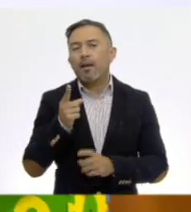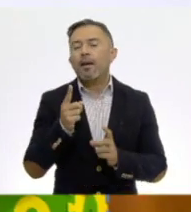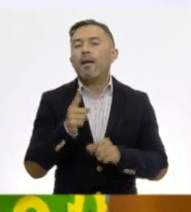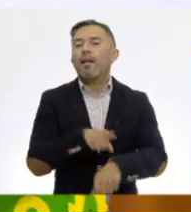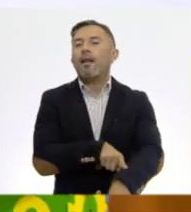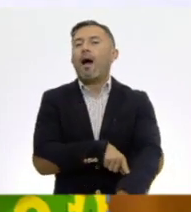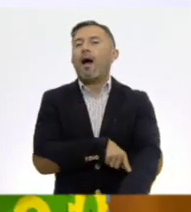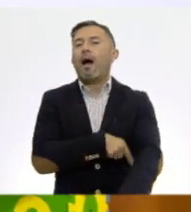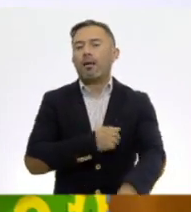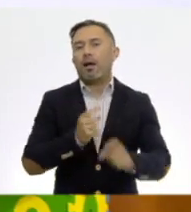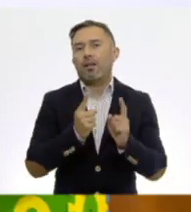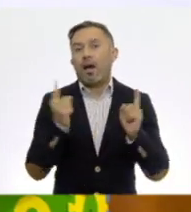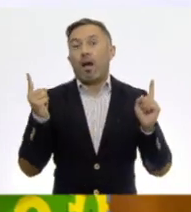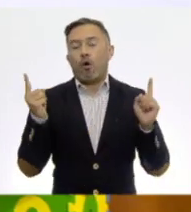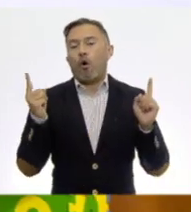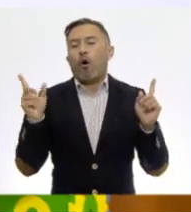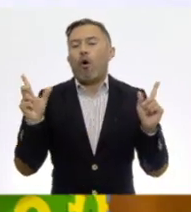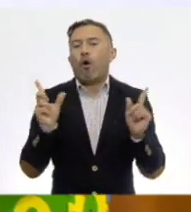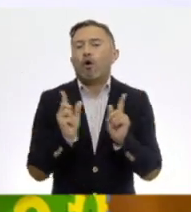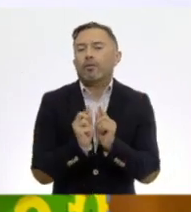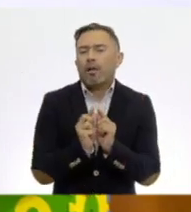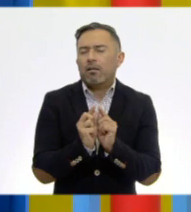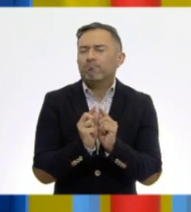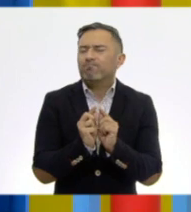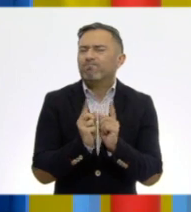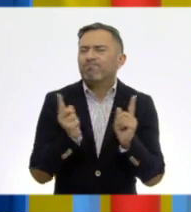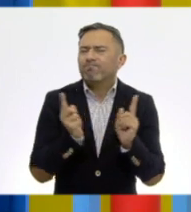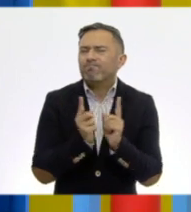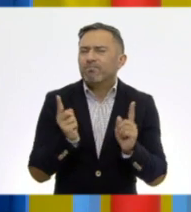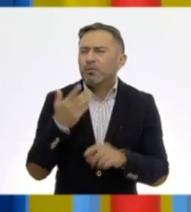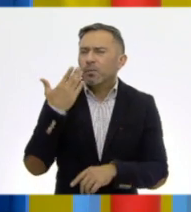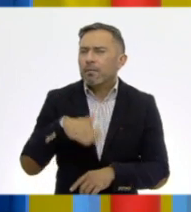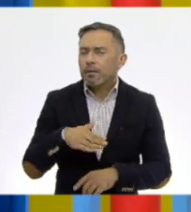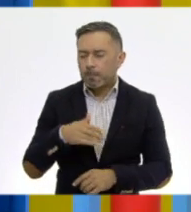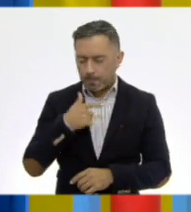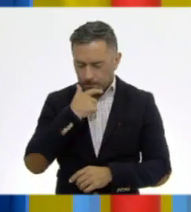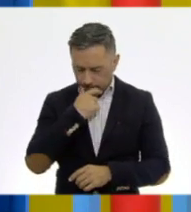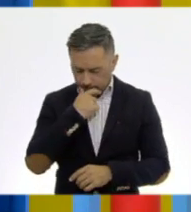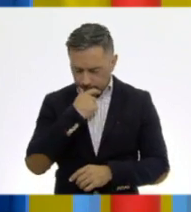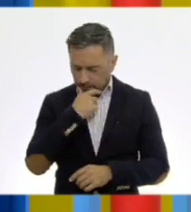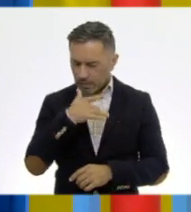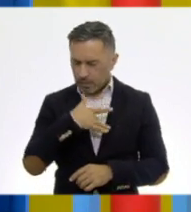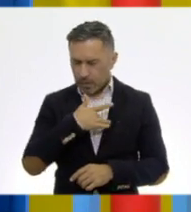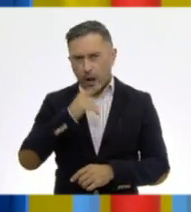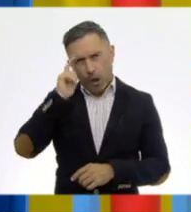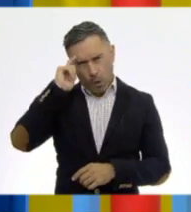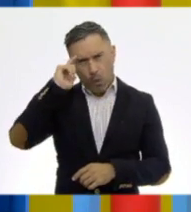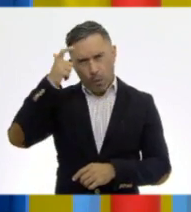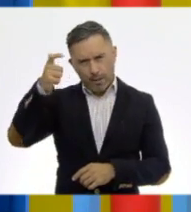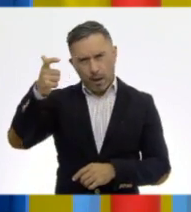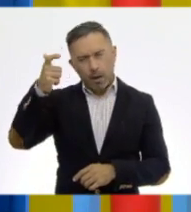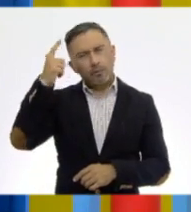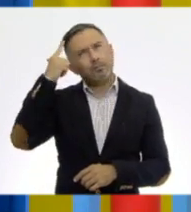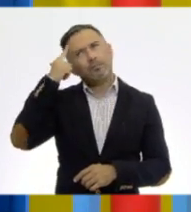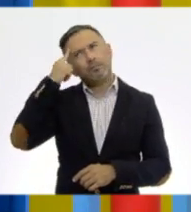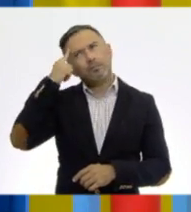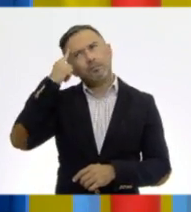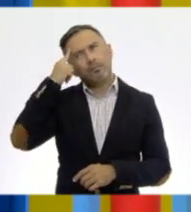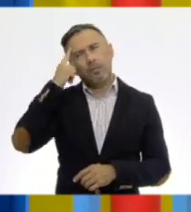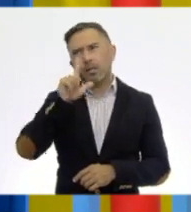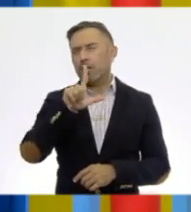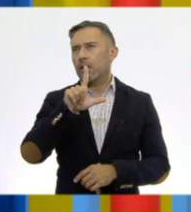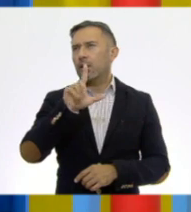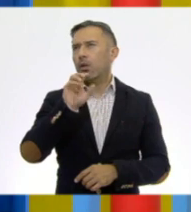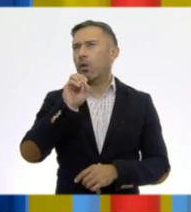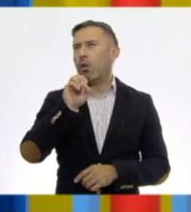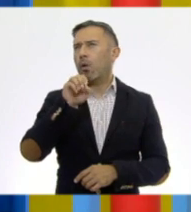corta. Cierto. Entonces, si utilizo un poco la lógica, quiere decir que